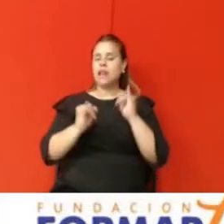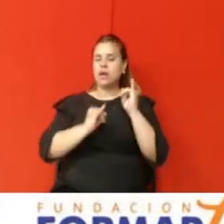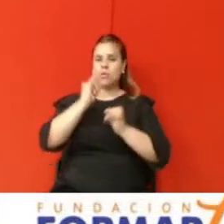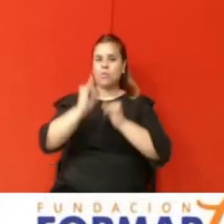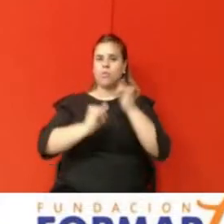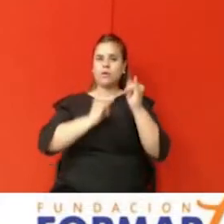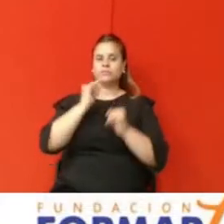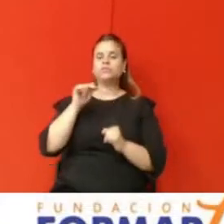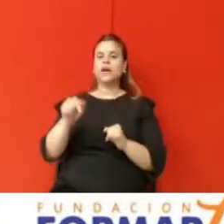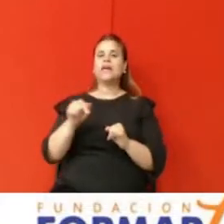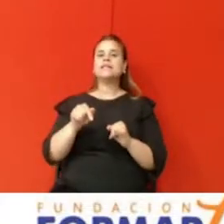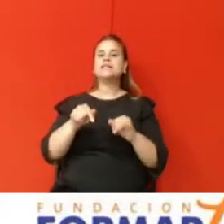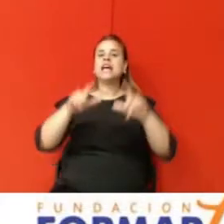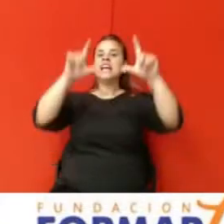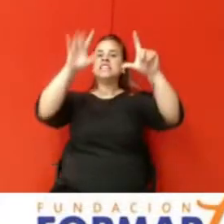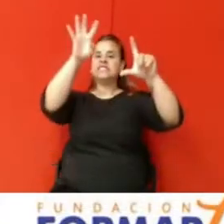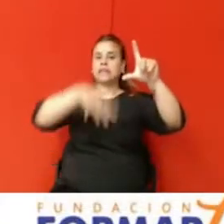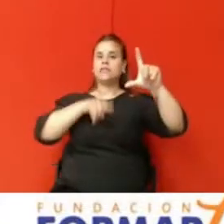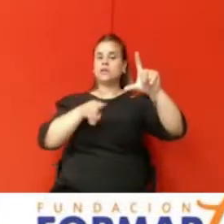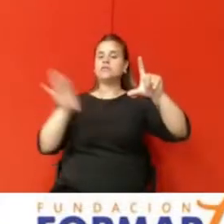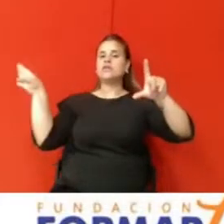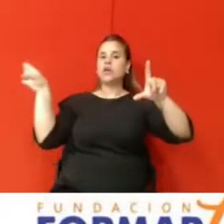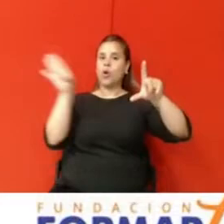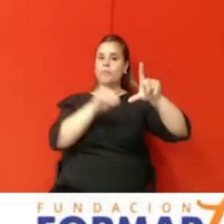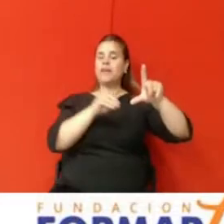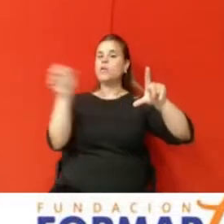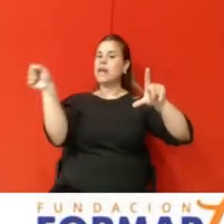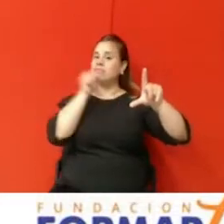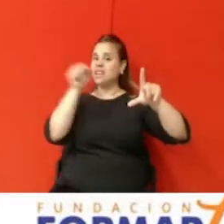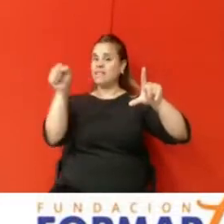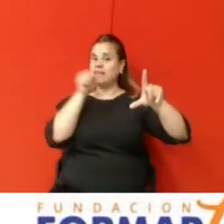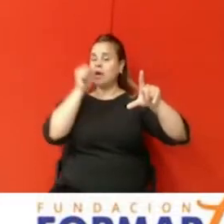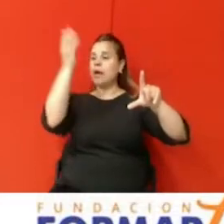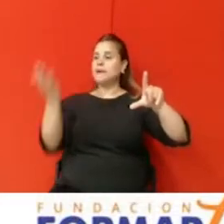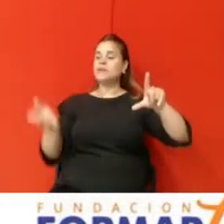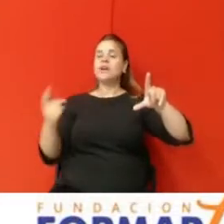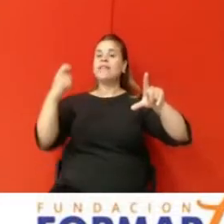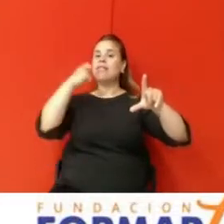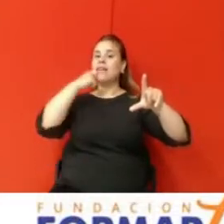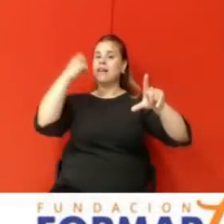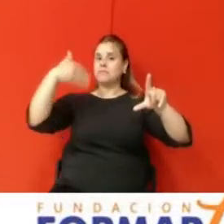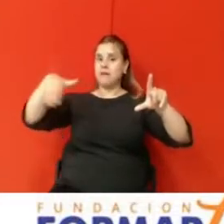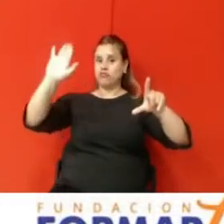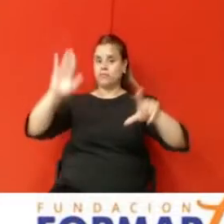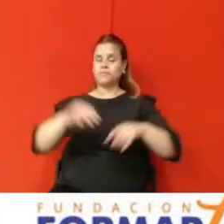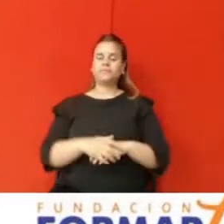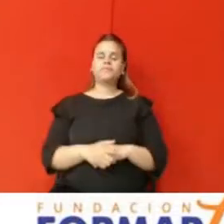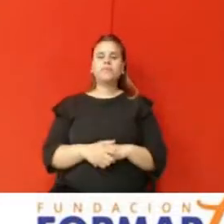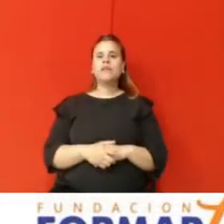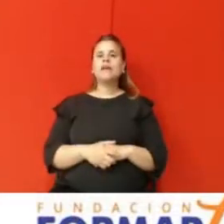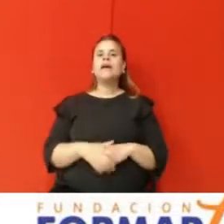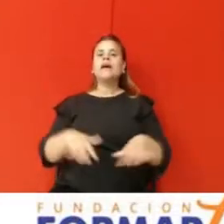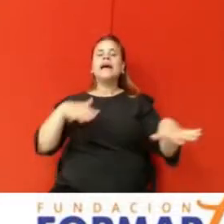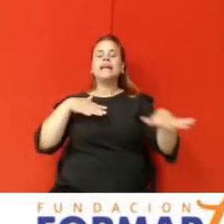lo que está traído es el tracto textual de la entrevista a la persona mayor, un verbatim. En piso,